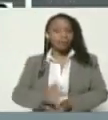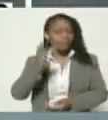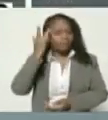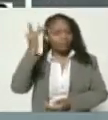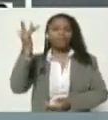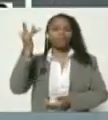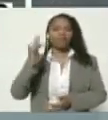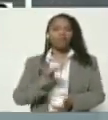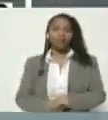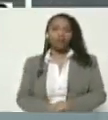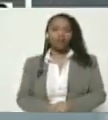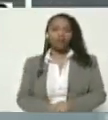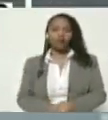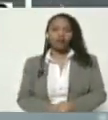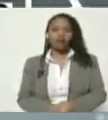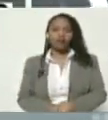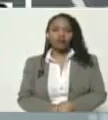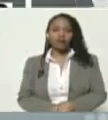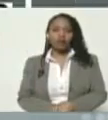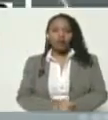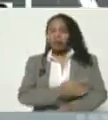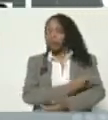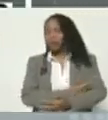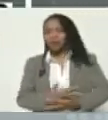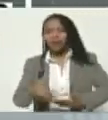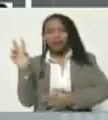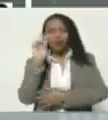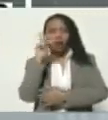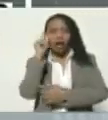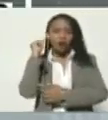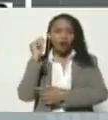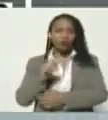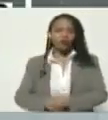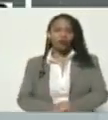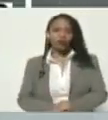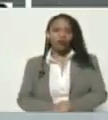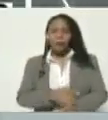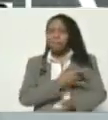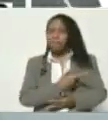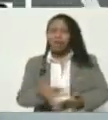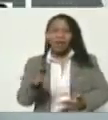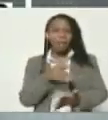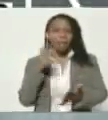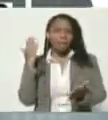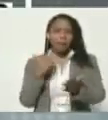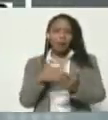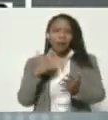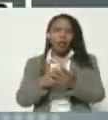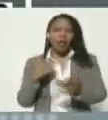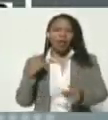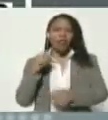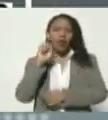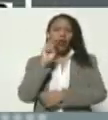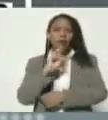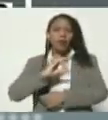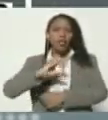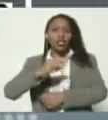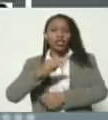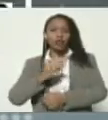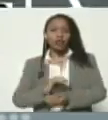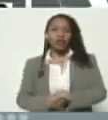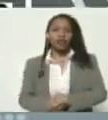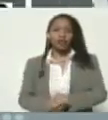Brillante. Millones de venezolanos y venezolanas, miles de unidades de batalla Bolívar Chávez